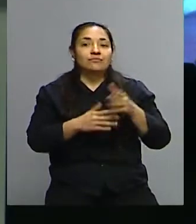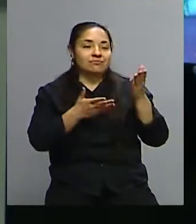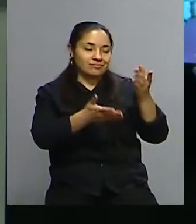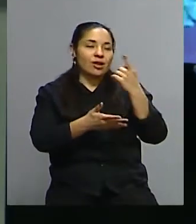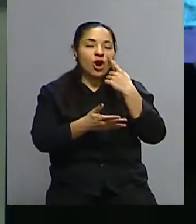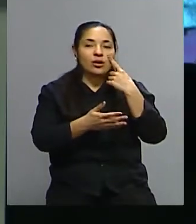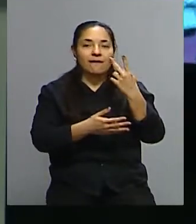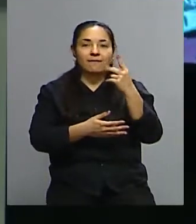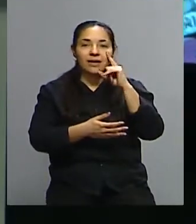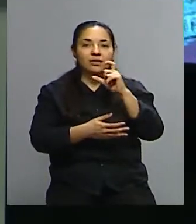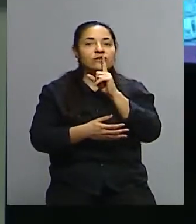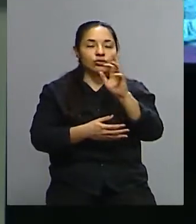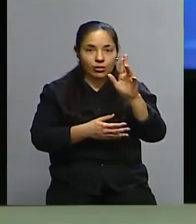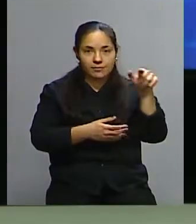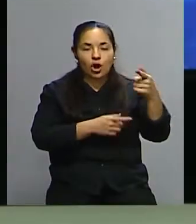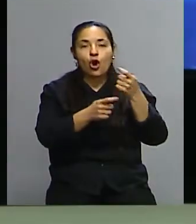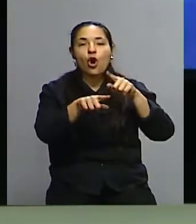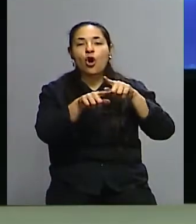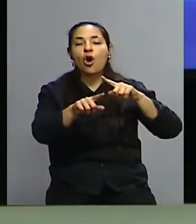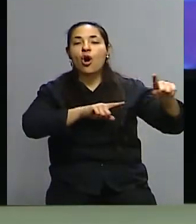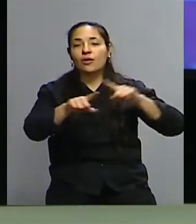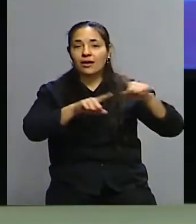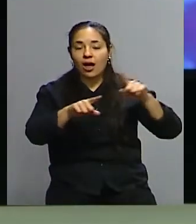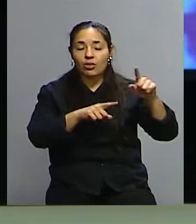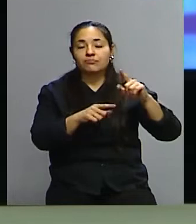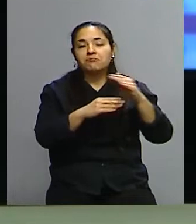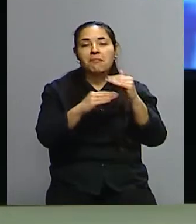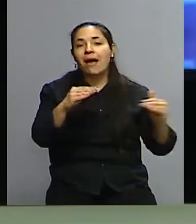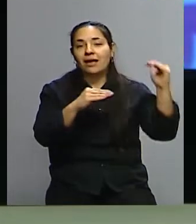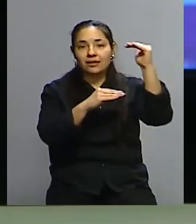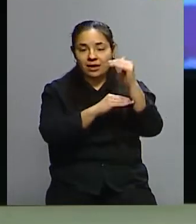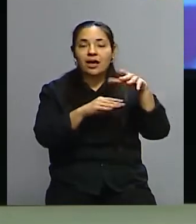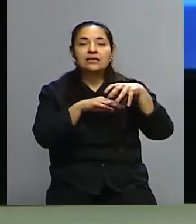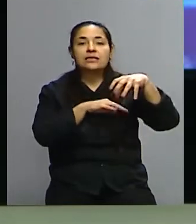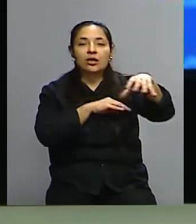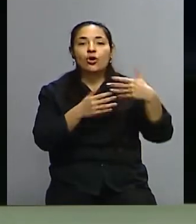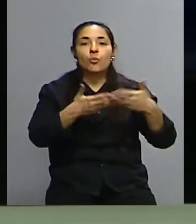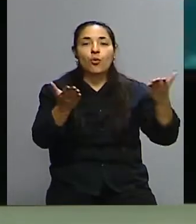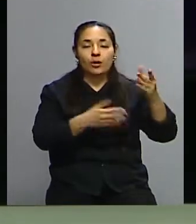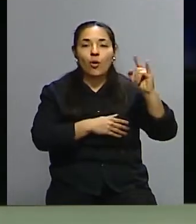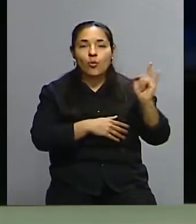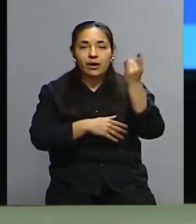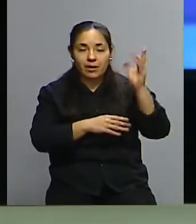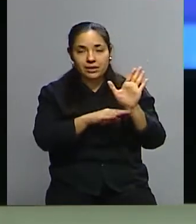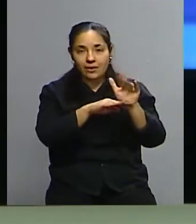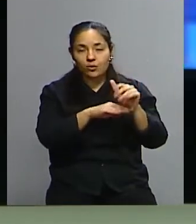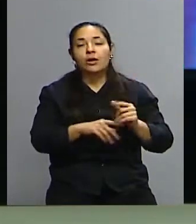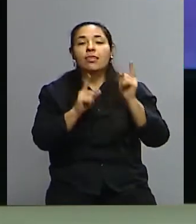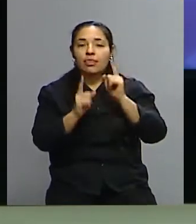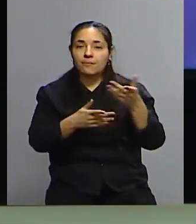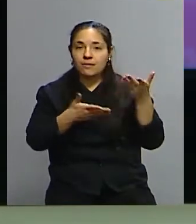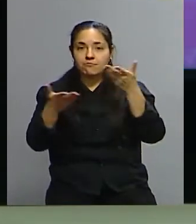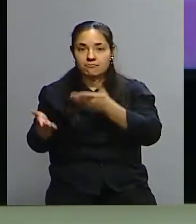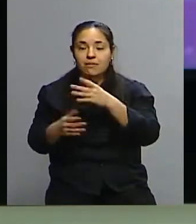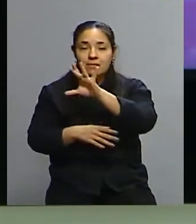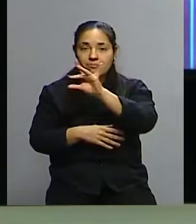casa, es coordinador de la Maestría en Gestión Financiera en Sector Público de la Universidad Nacional de Cuyo. Y también nuestra invitada hoy,